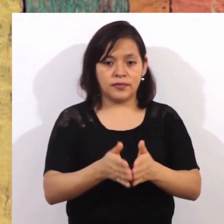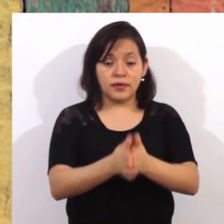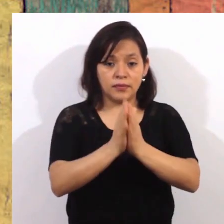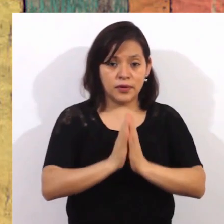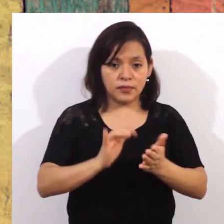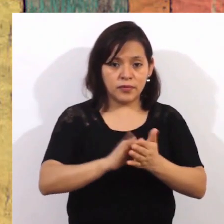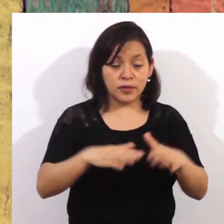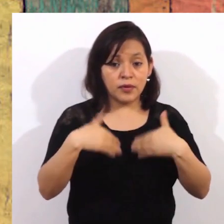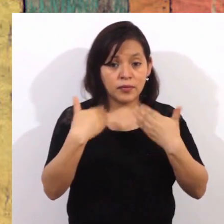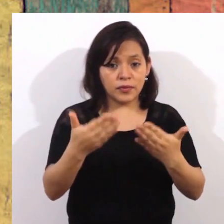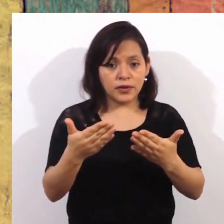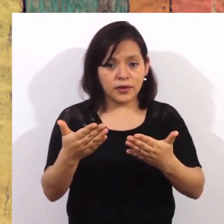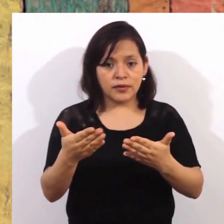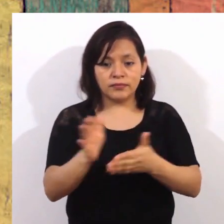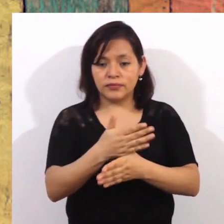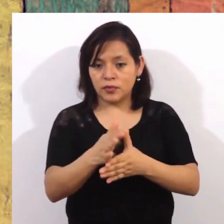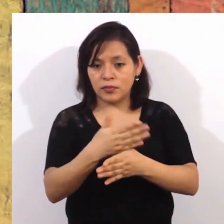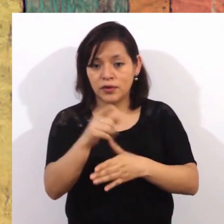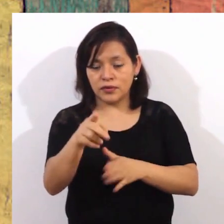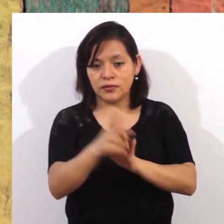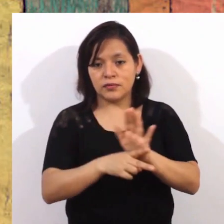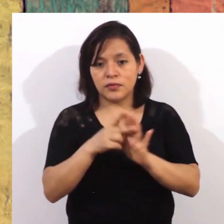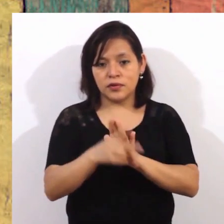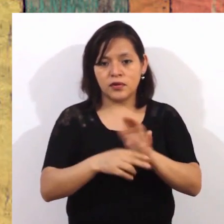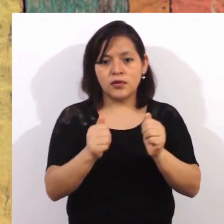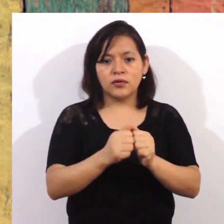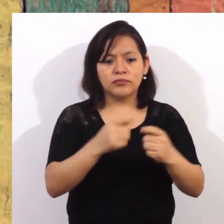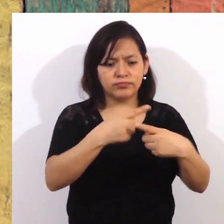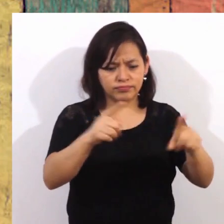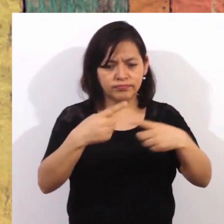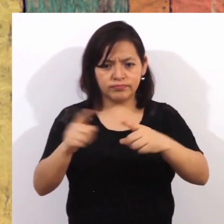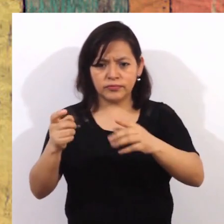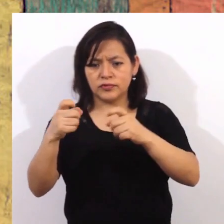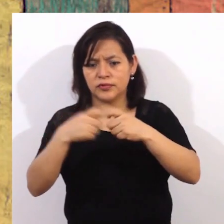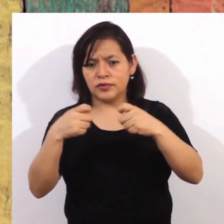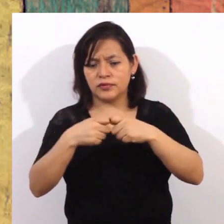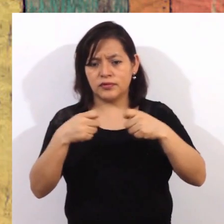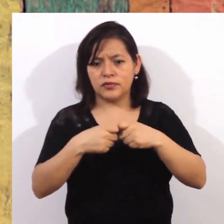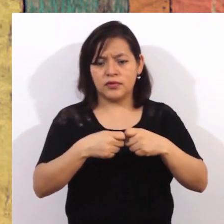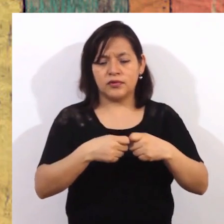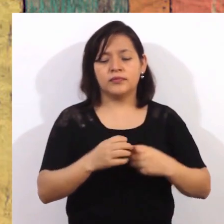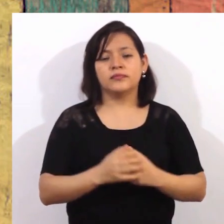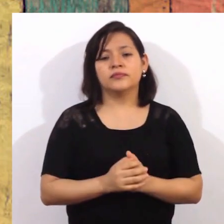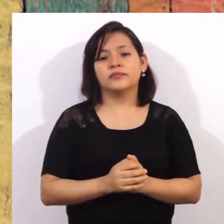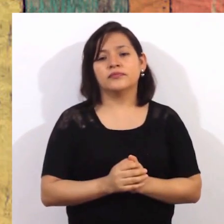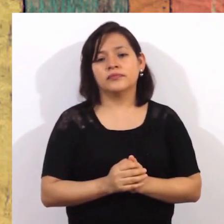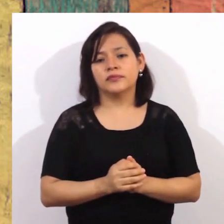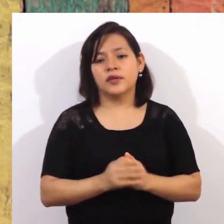puedan distribuir este video a través de las diferentes plataformas digitales y redes sociales con todas las personas a su